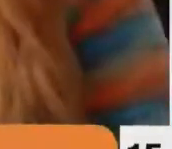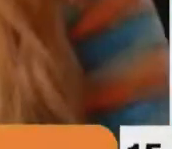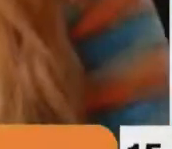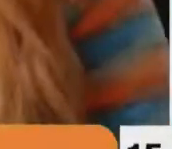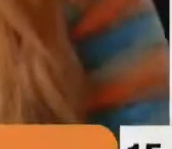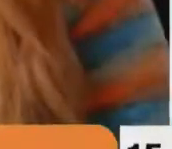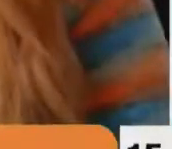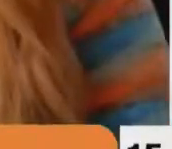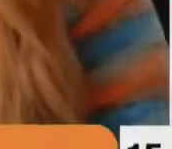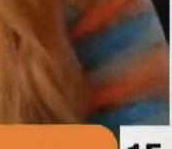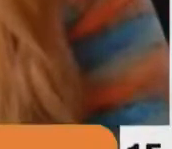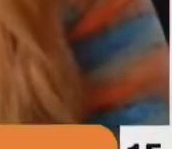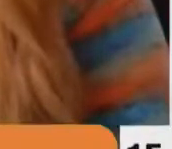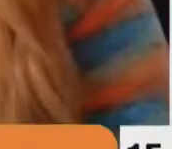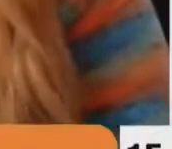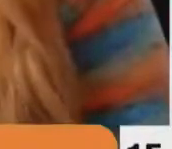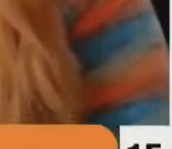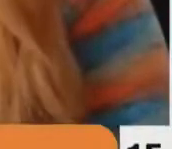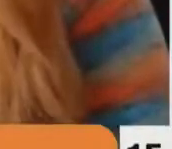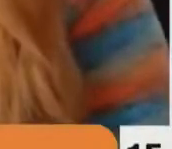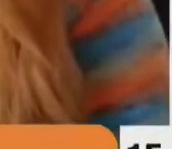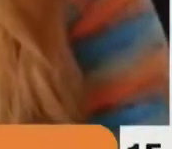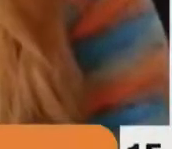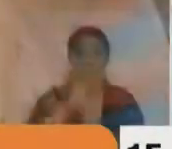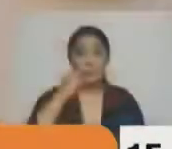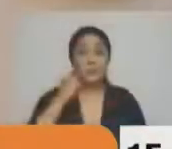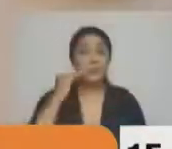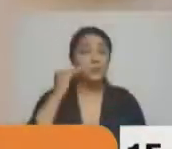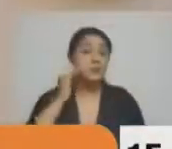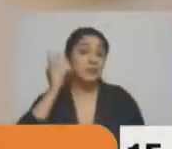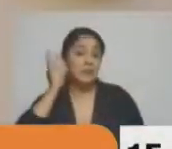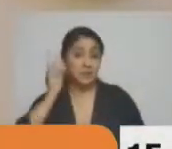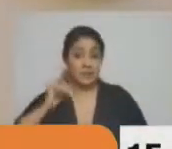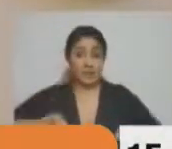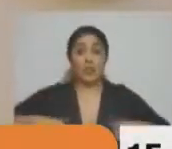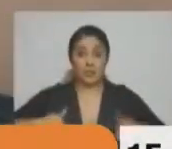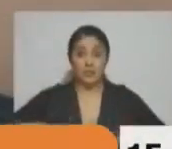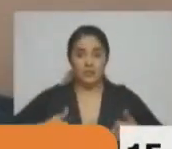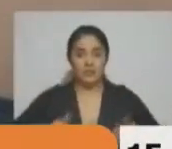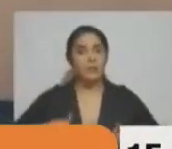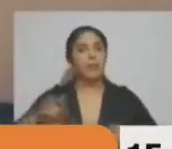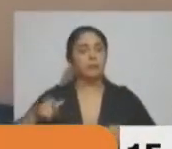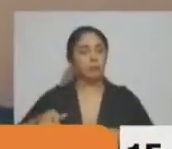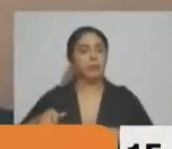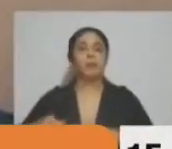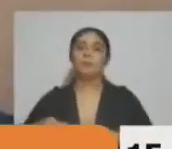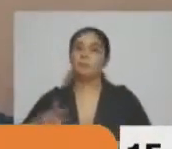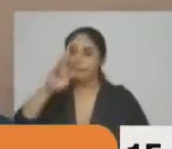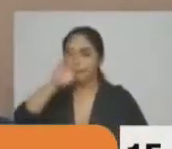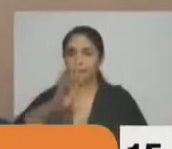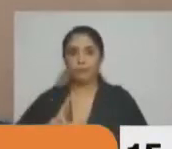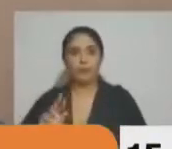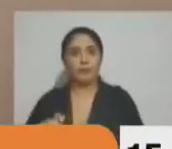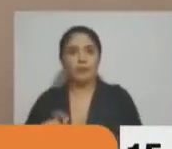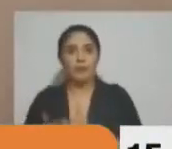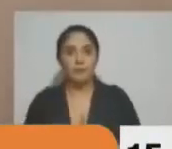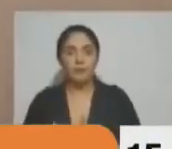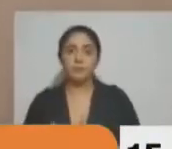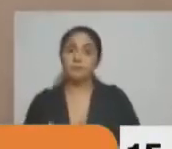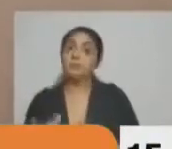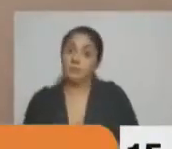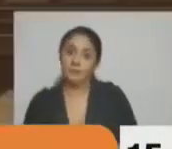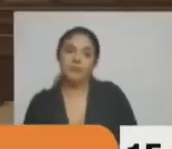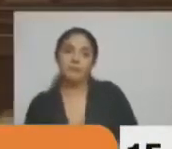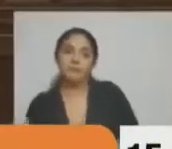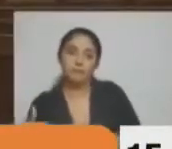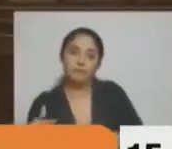que no están viendo en la casa, quizás dijeron, oh, los menores, chuta, no, niños, niñas y adolescentes. Exacto. Claro, y yo sé